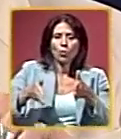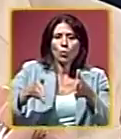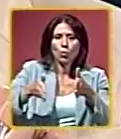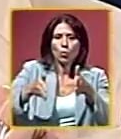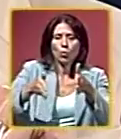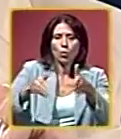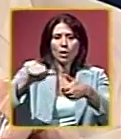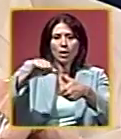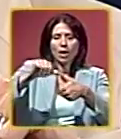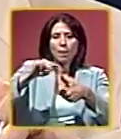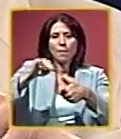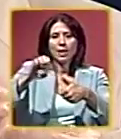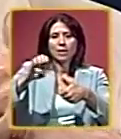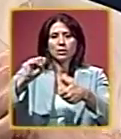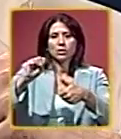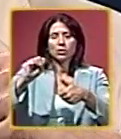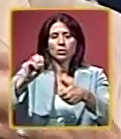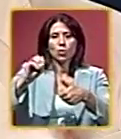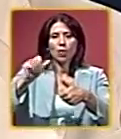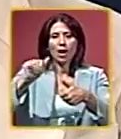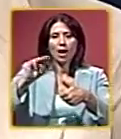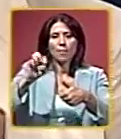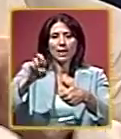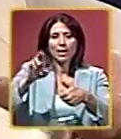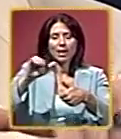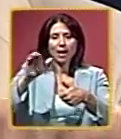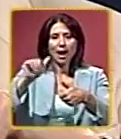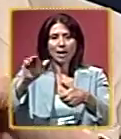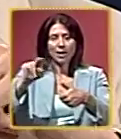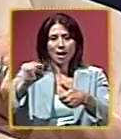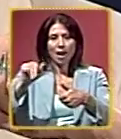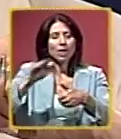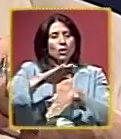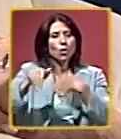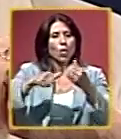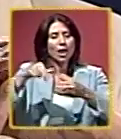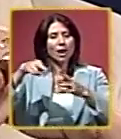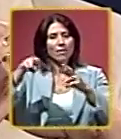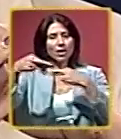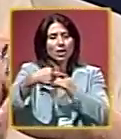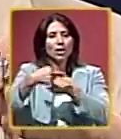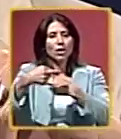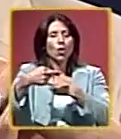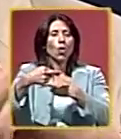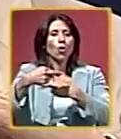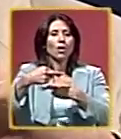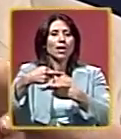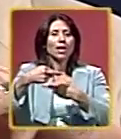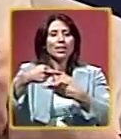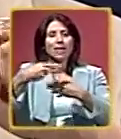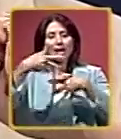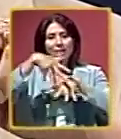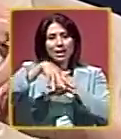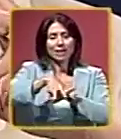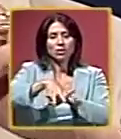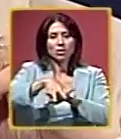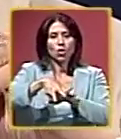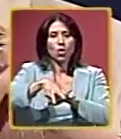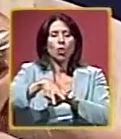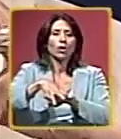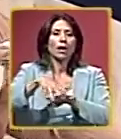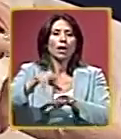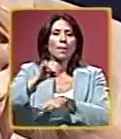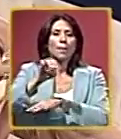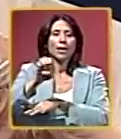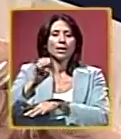información en el área epidemiológica de toda la región que conforma los países de la integración mesoamericana, que es, ustedes saben